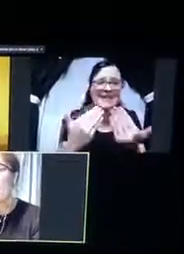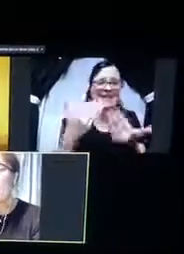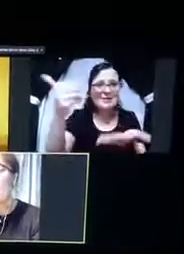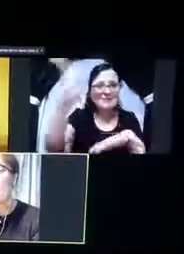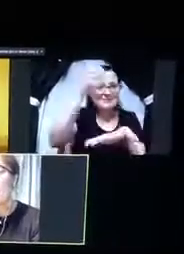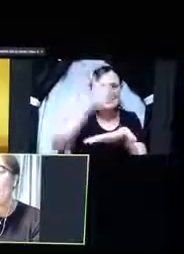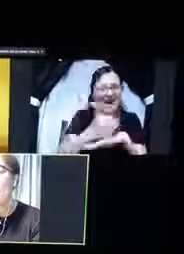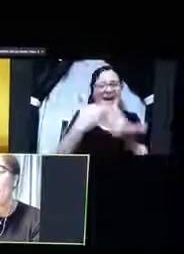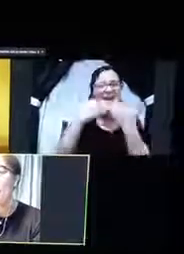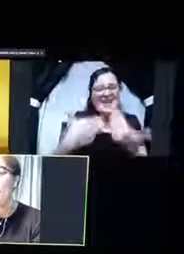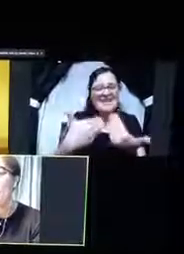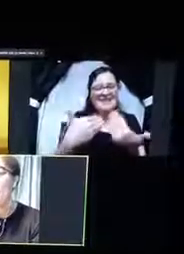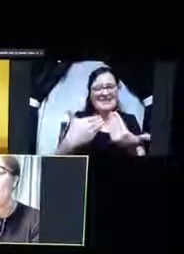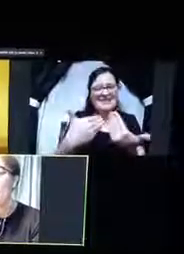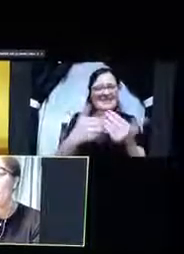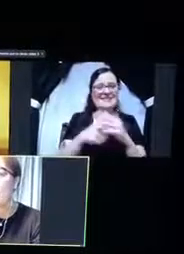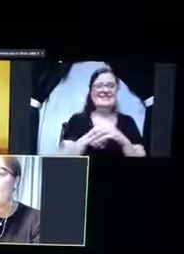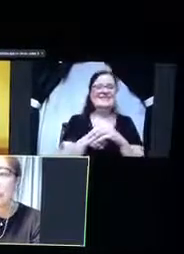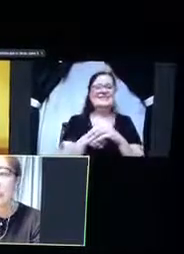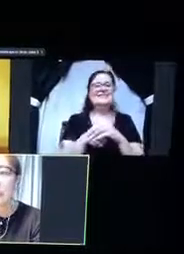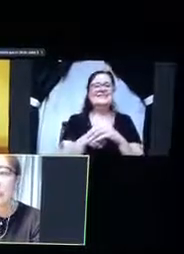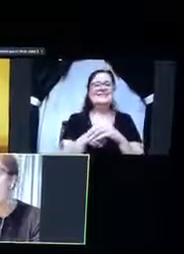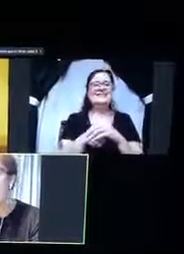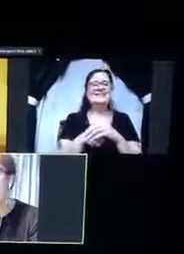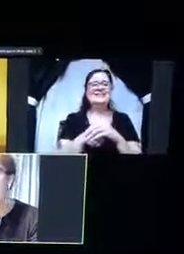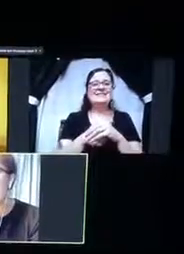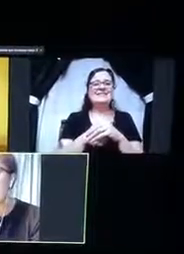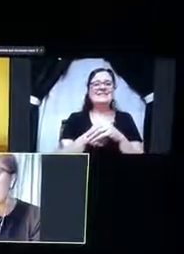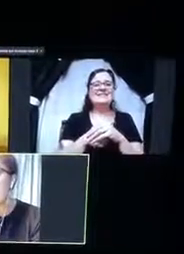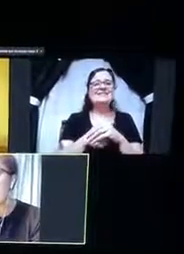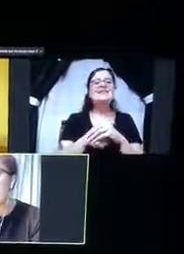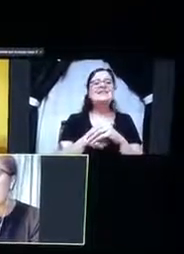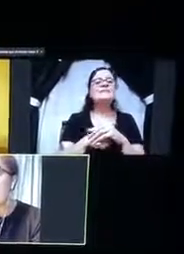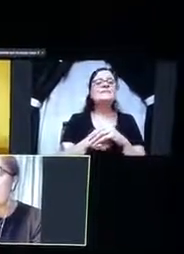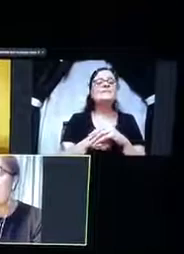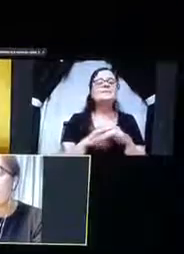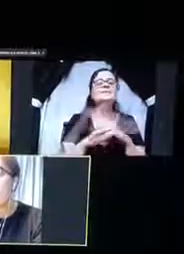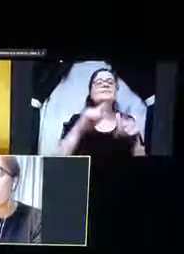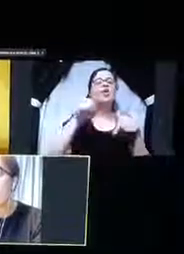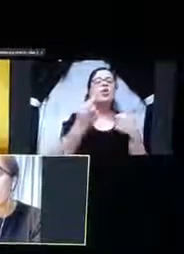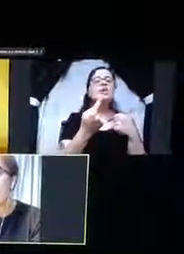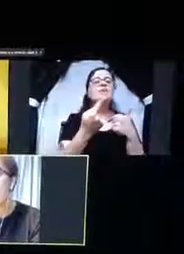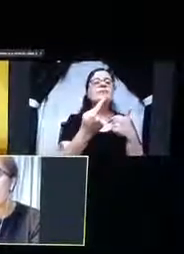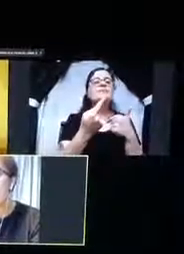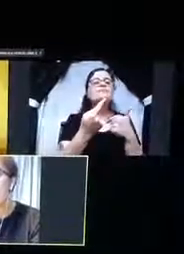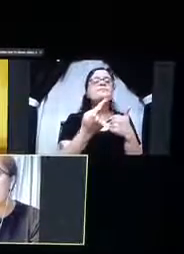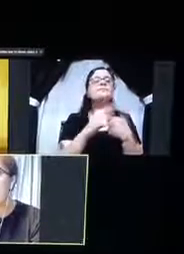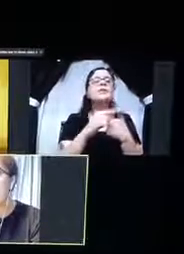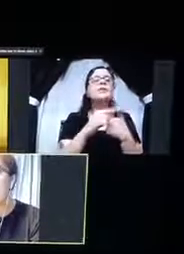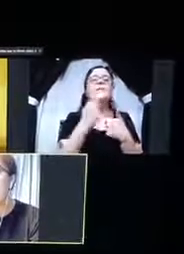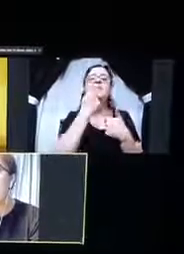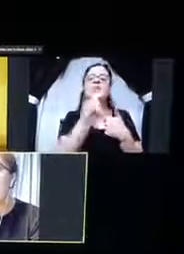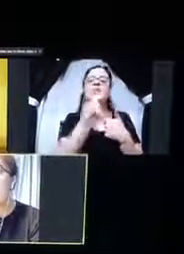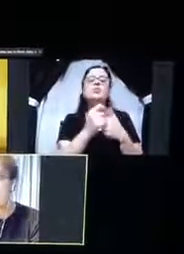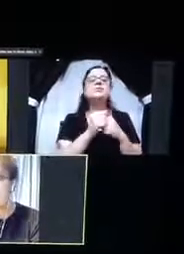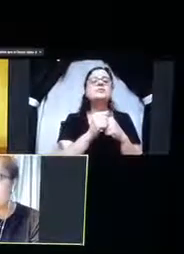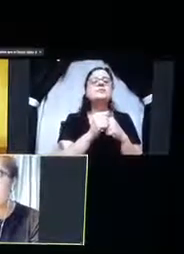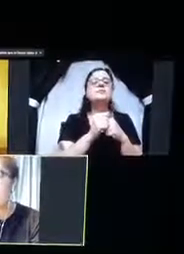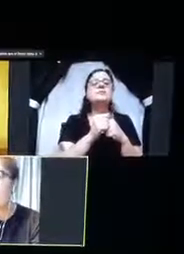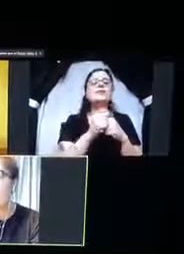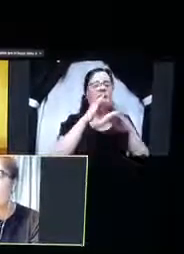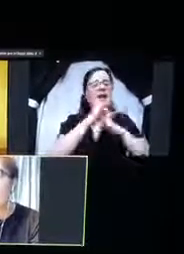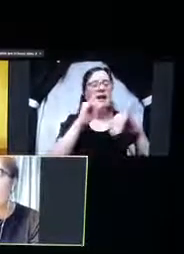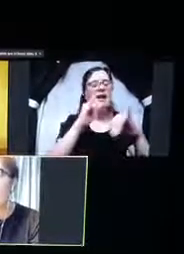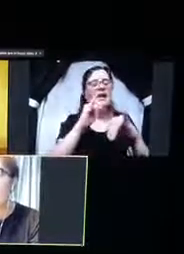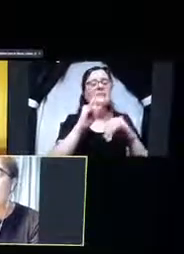Sí. Sí, nos encanta. Tenemos después también que nos dicen, logogenia les ha permitido a